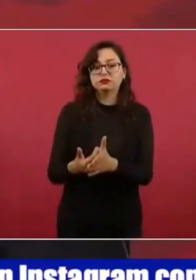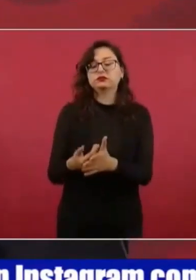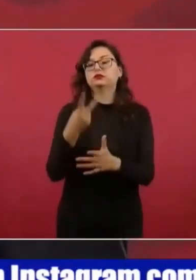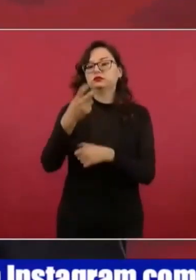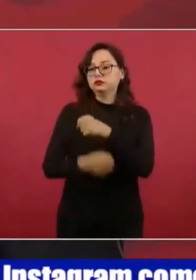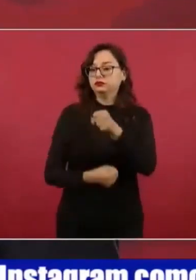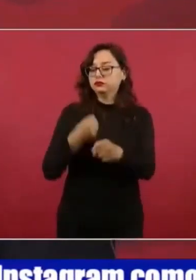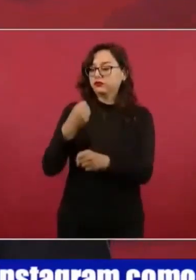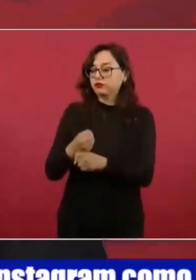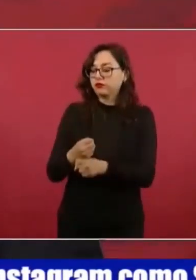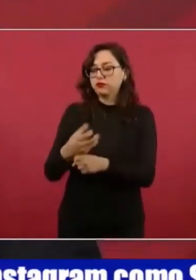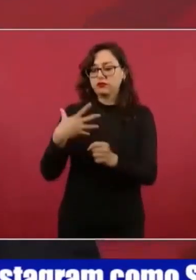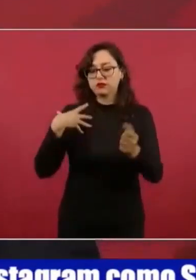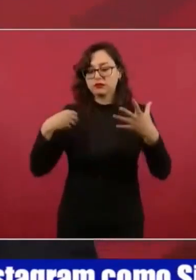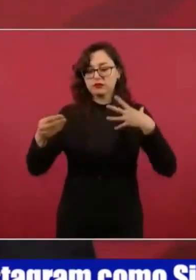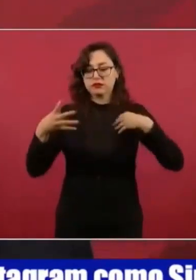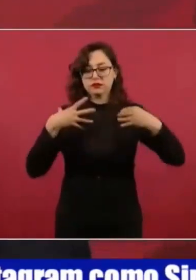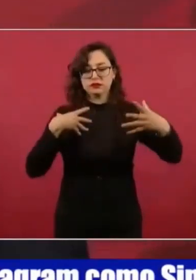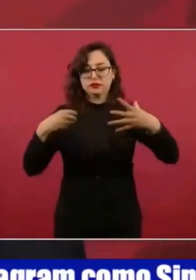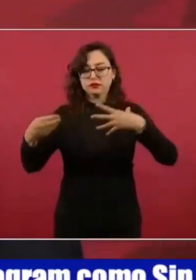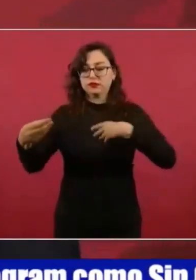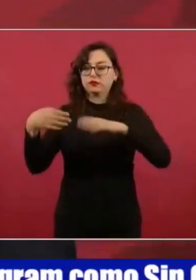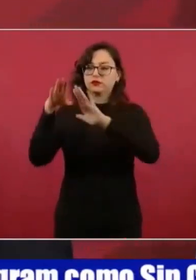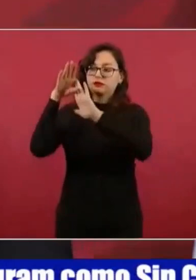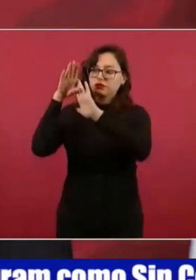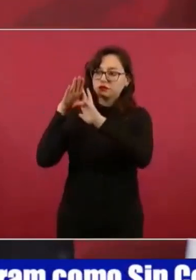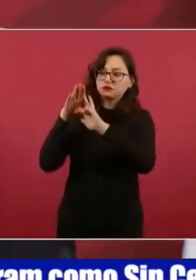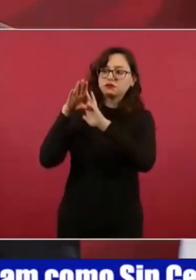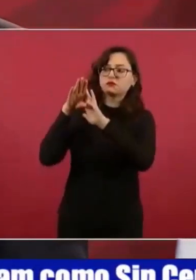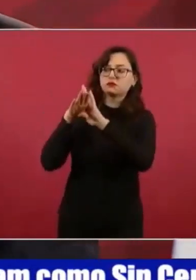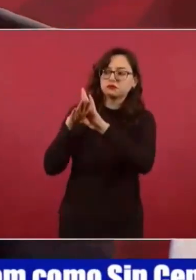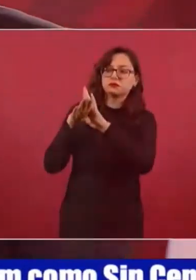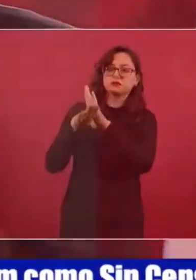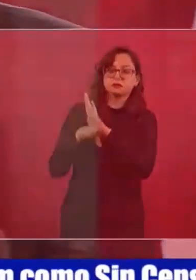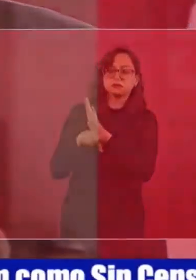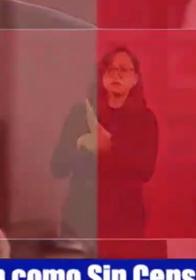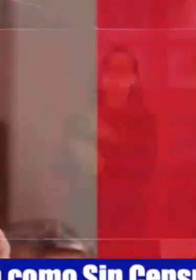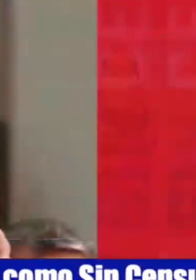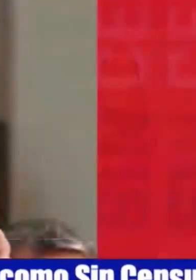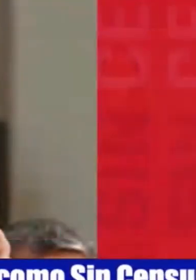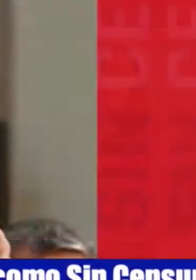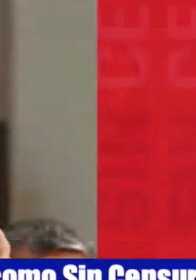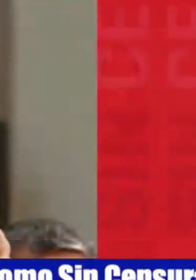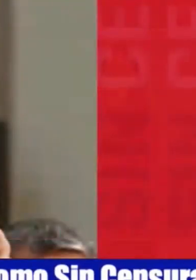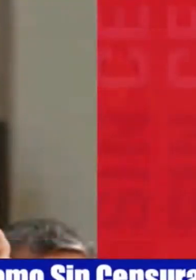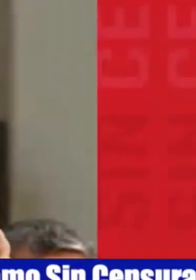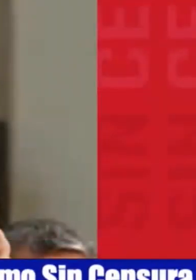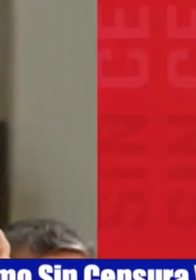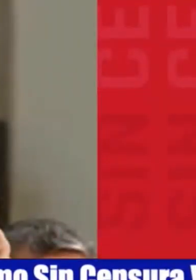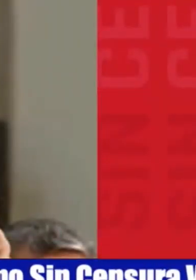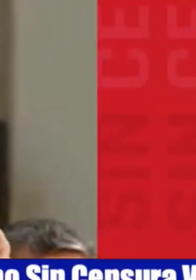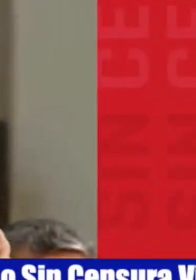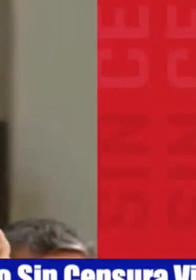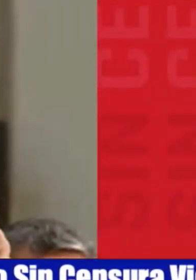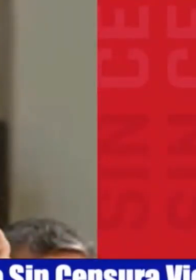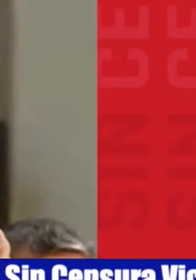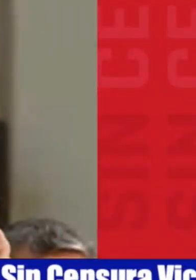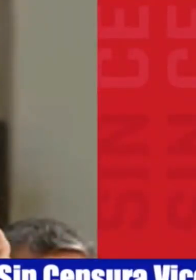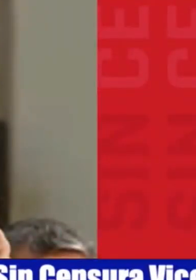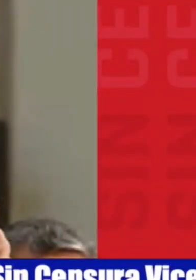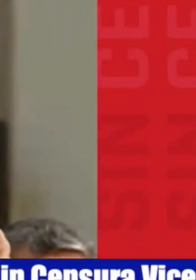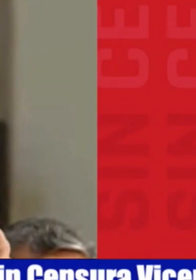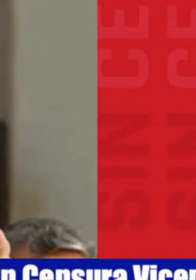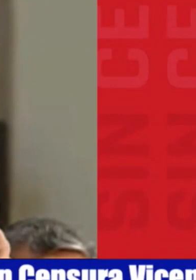está realizando una investigación, dice él, empieza con afirmaciones, con